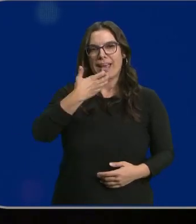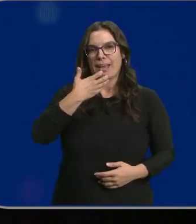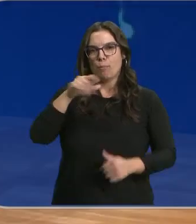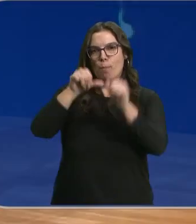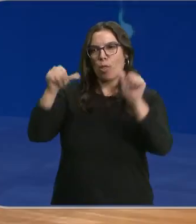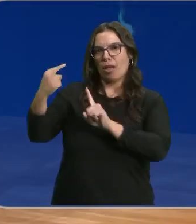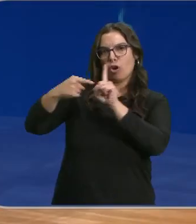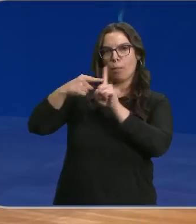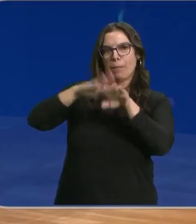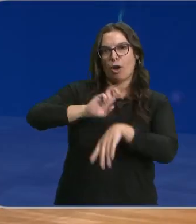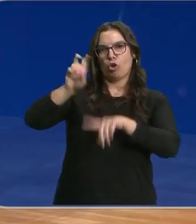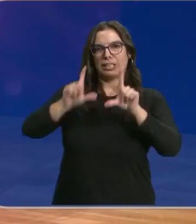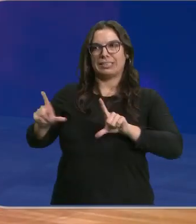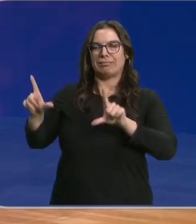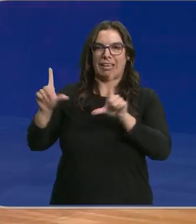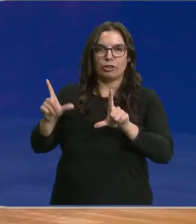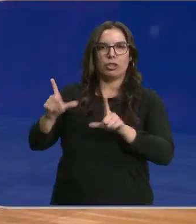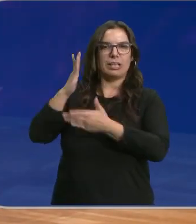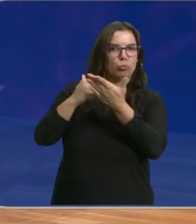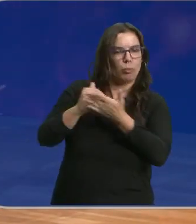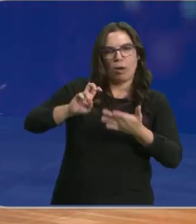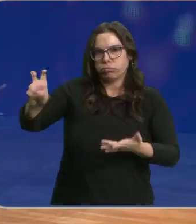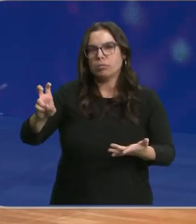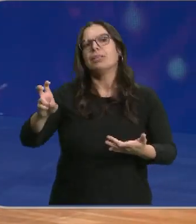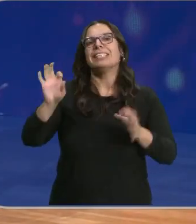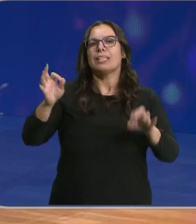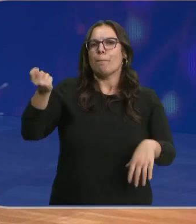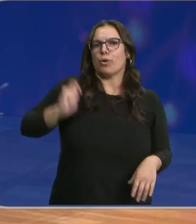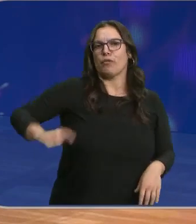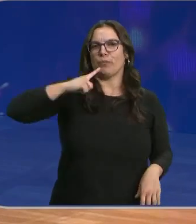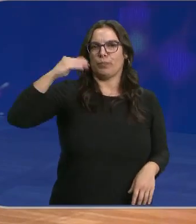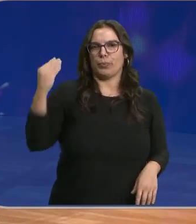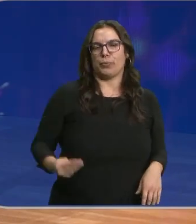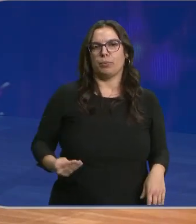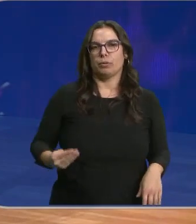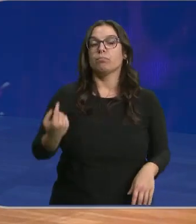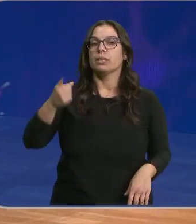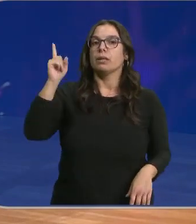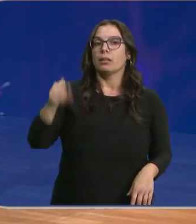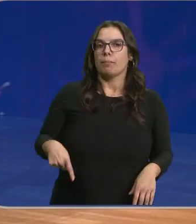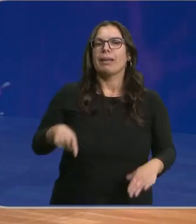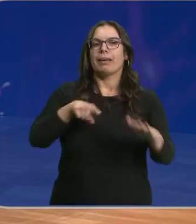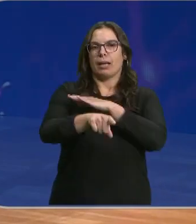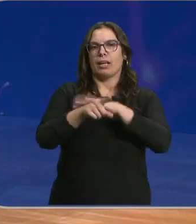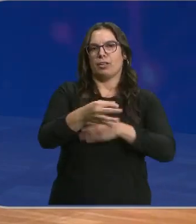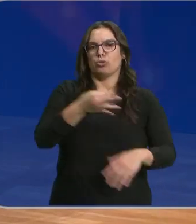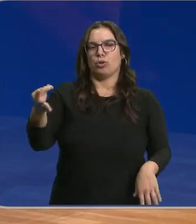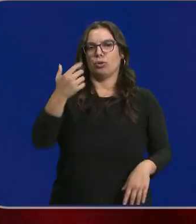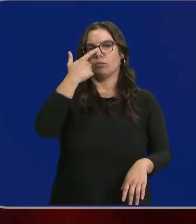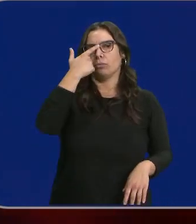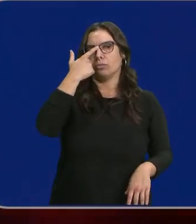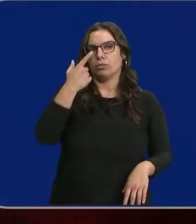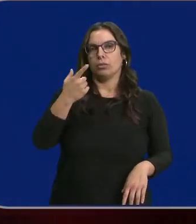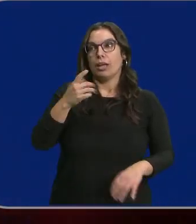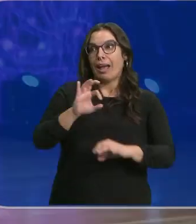para muchas otras televisiones autonómicas y no autonómicas de profesionalidad, pero también de gestión. Nadie